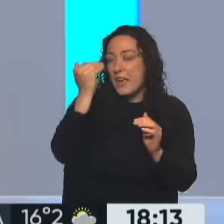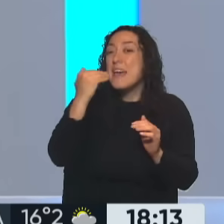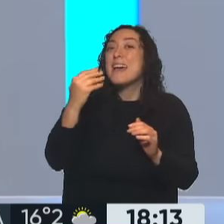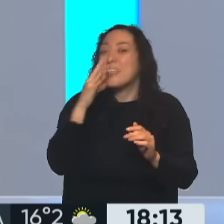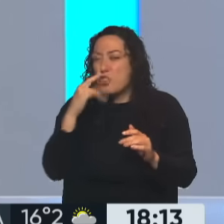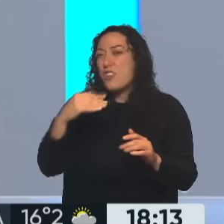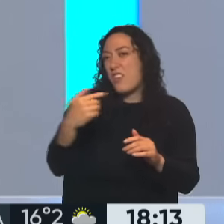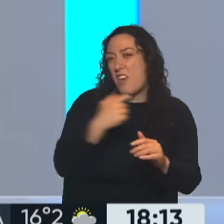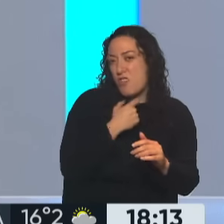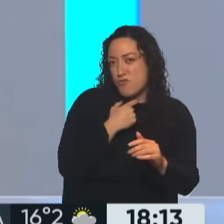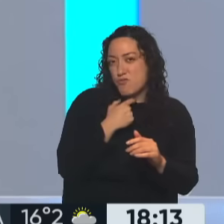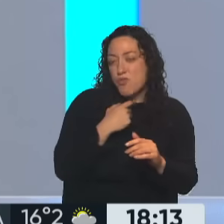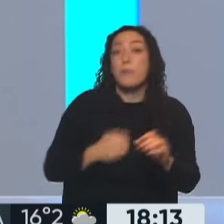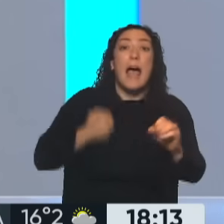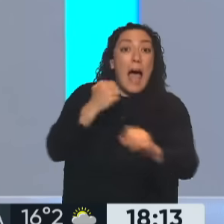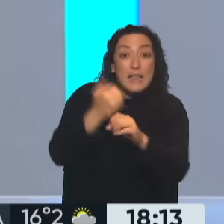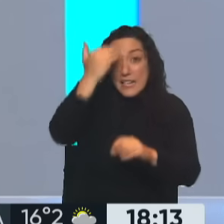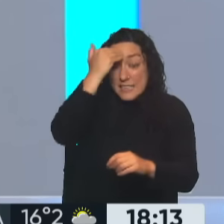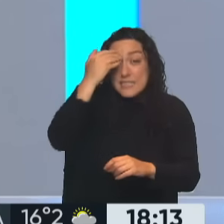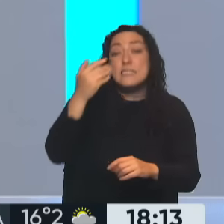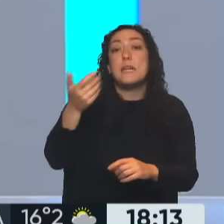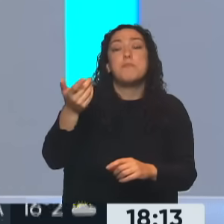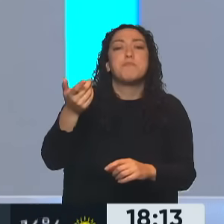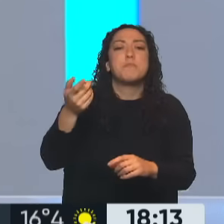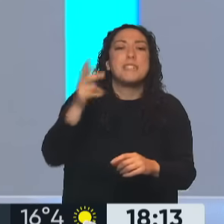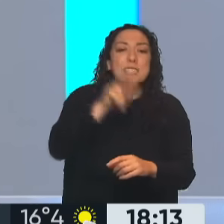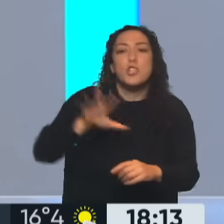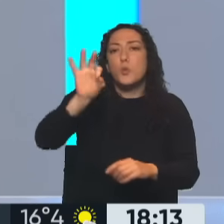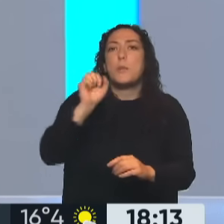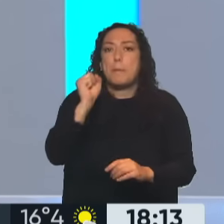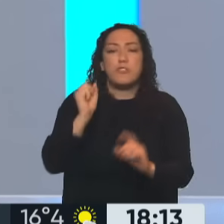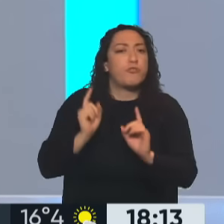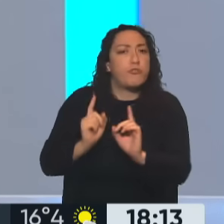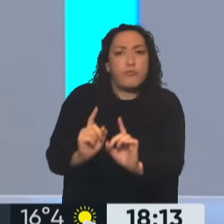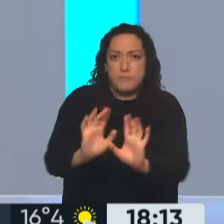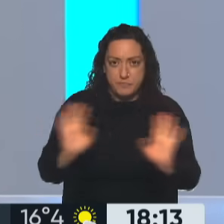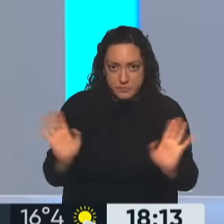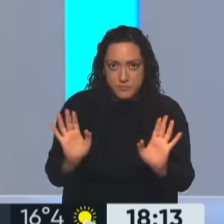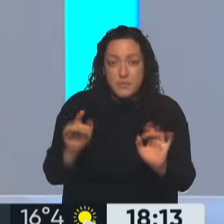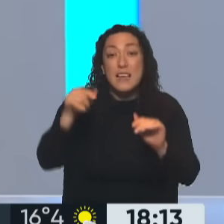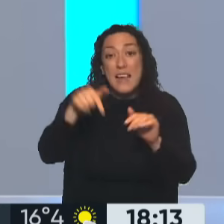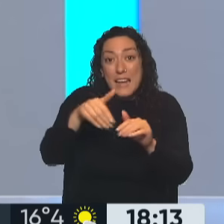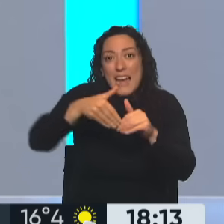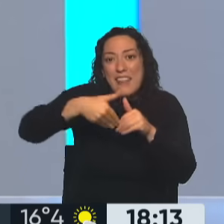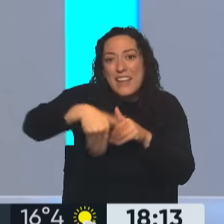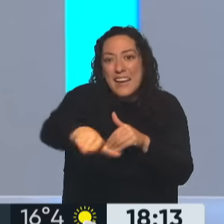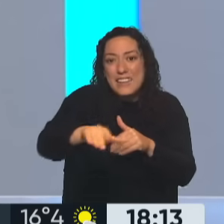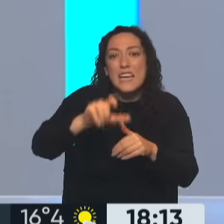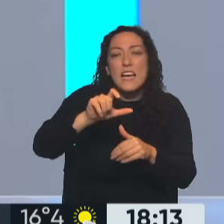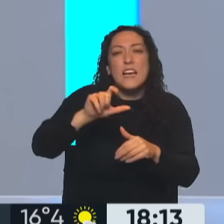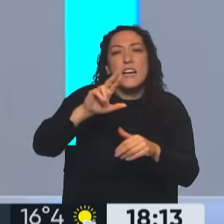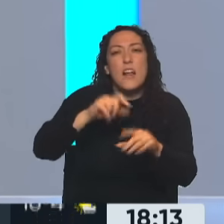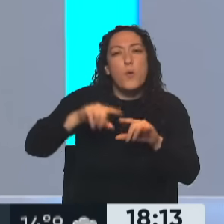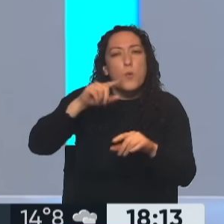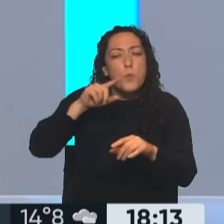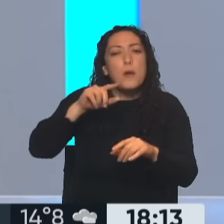el 15 de noviembre se mantiene el dólar fijo en 350. A partir de esa fecha se vuelve lo que llaman crawling peg, son esas pequeñas